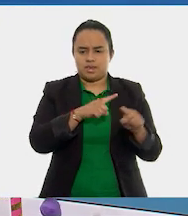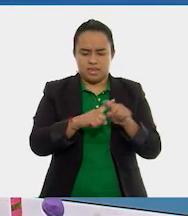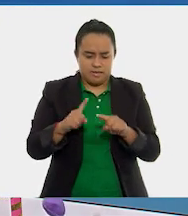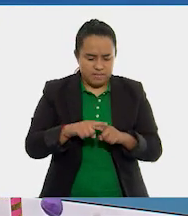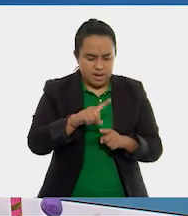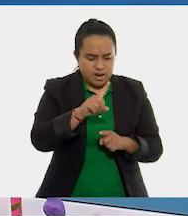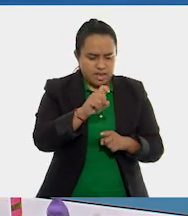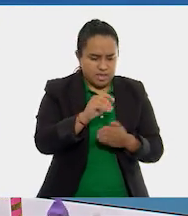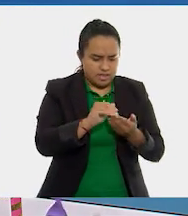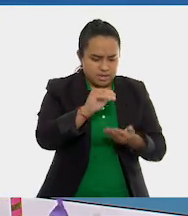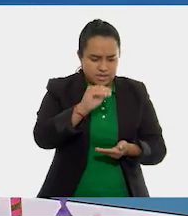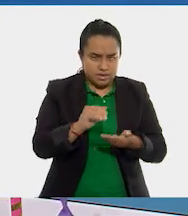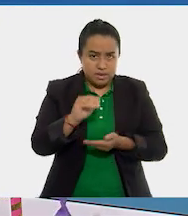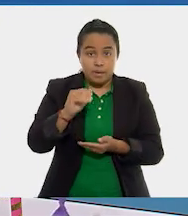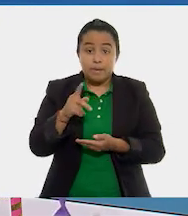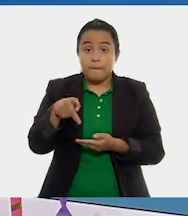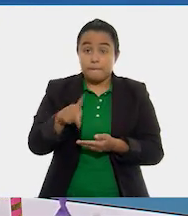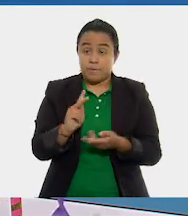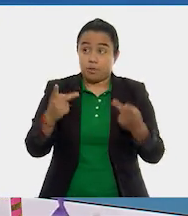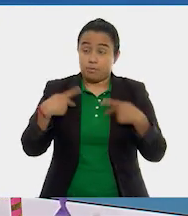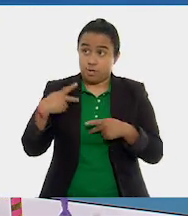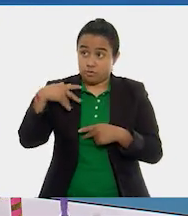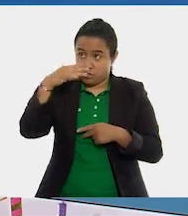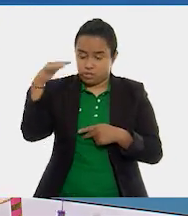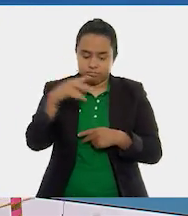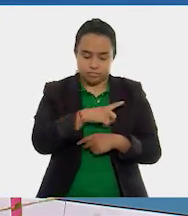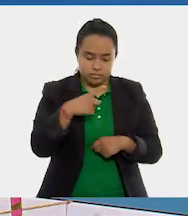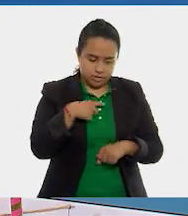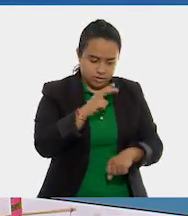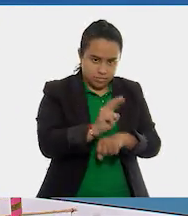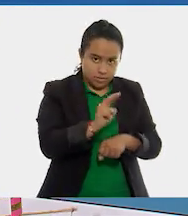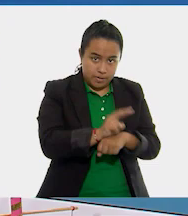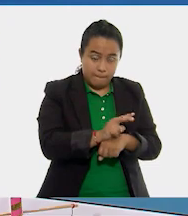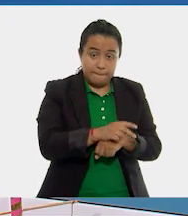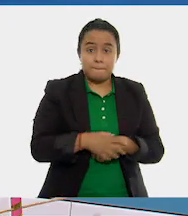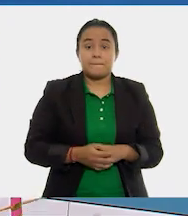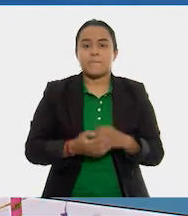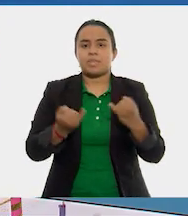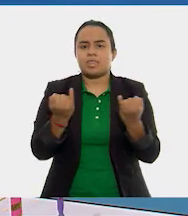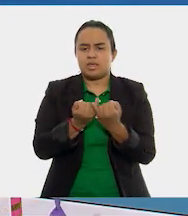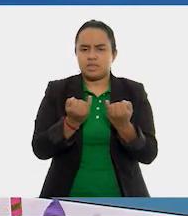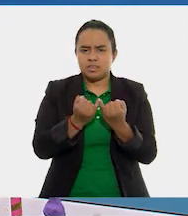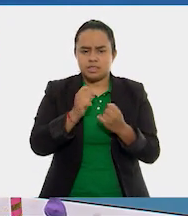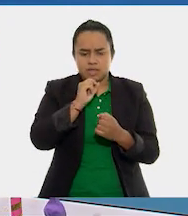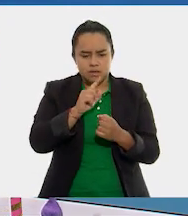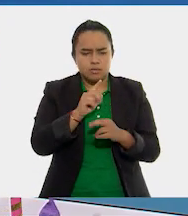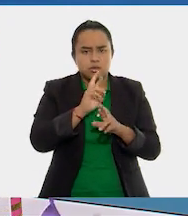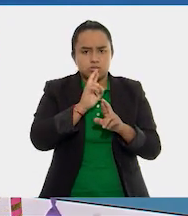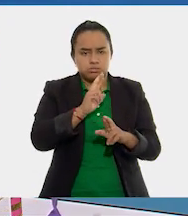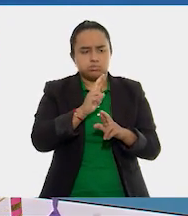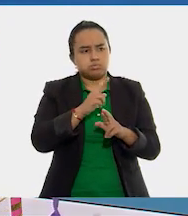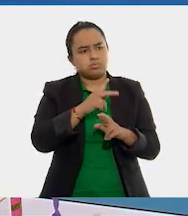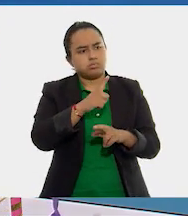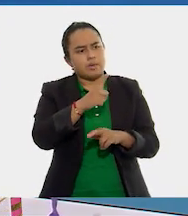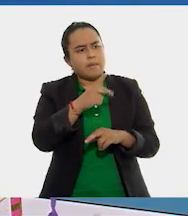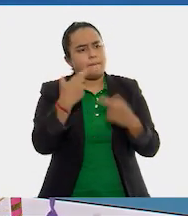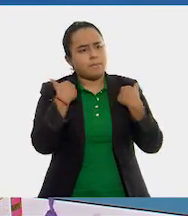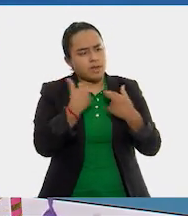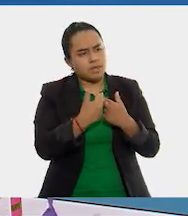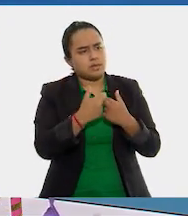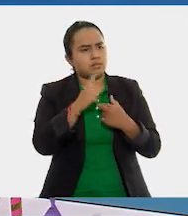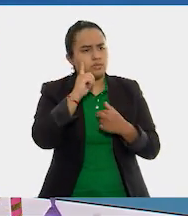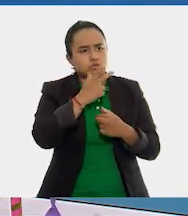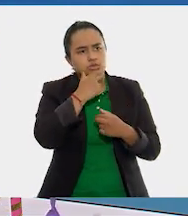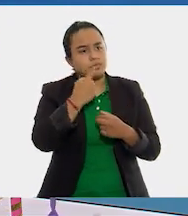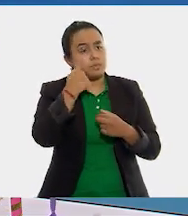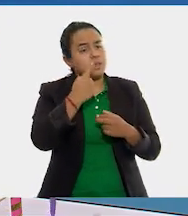Pero recuerden hacerlo bajo la supervisión de una persona adulta, así como compartir los resultados con sus maestras y maestros.